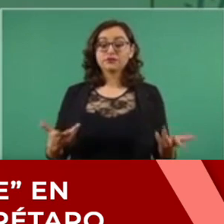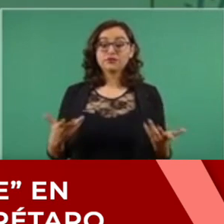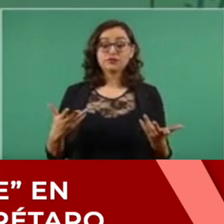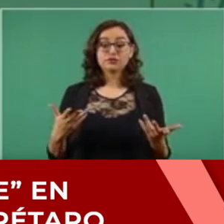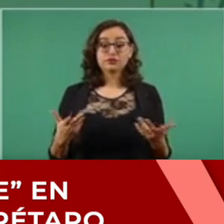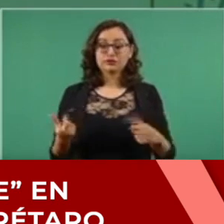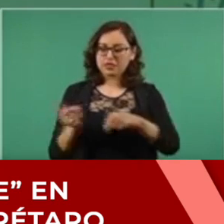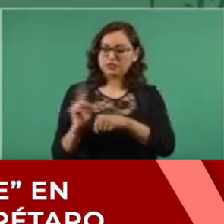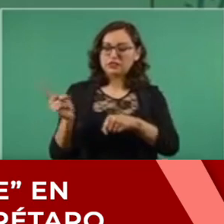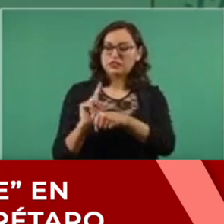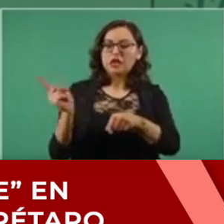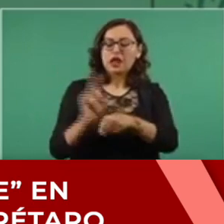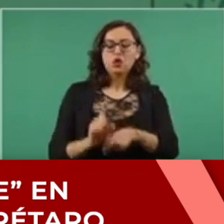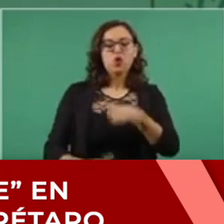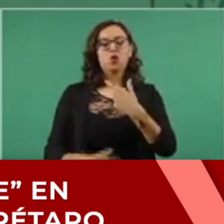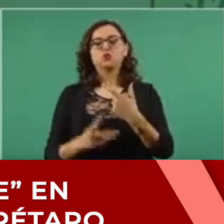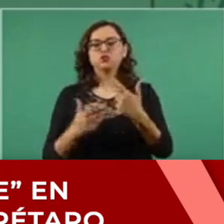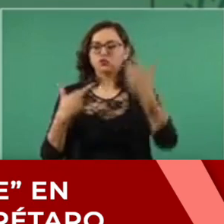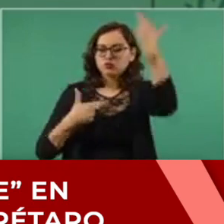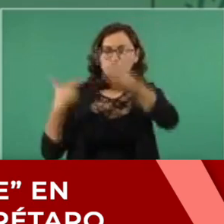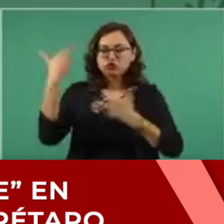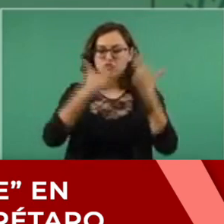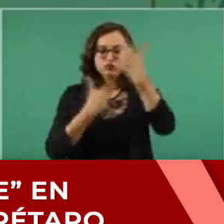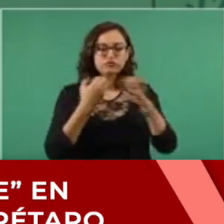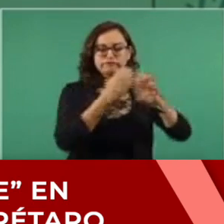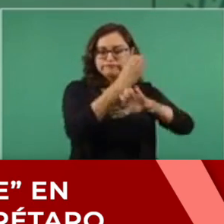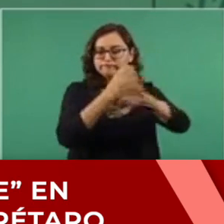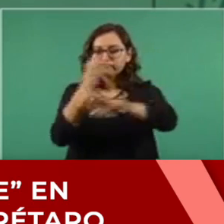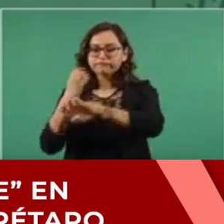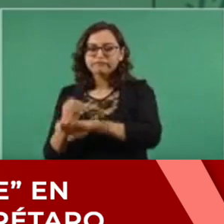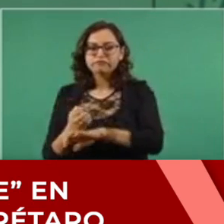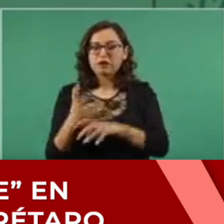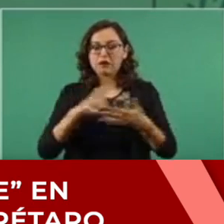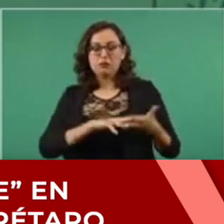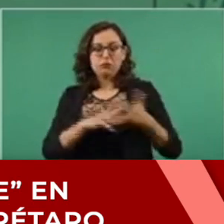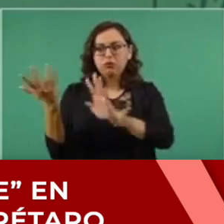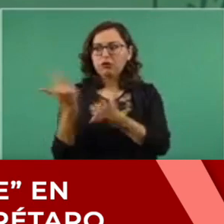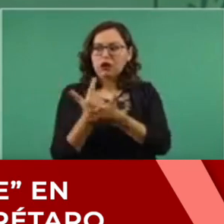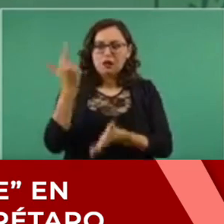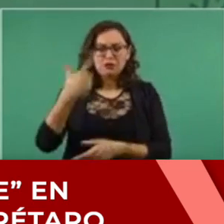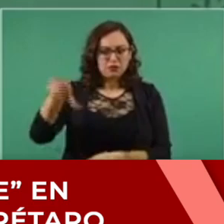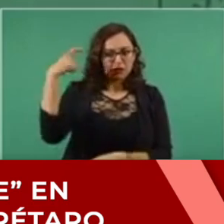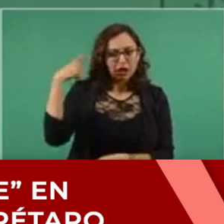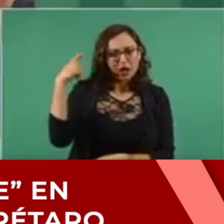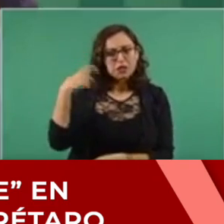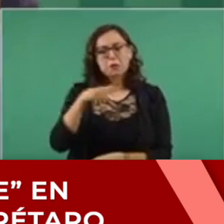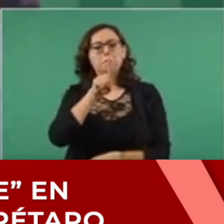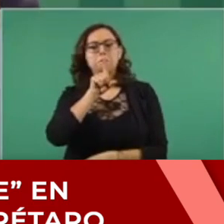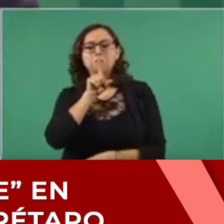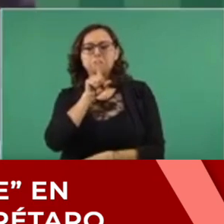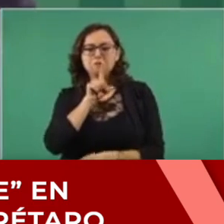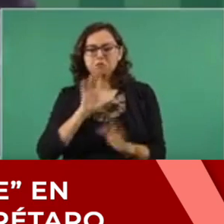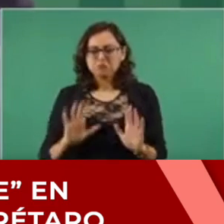reportes diarios no aparece con mucha incidencia delictiva y con homicidio distinto